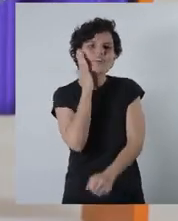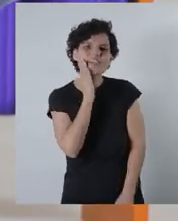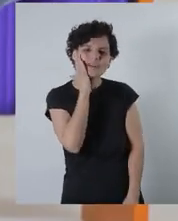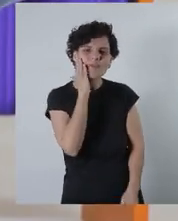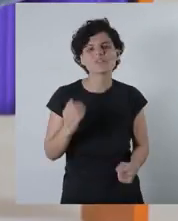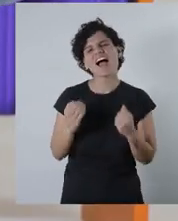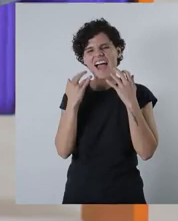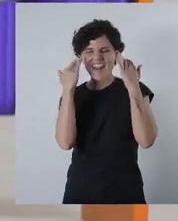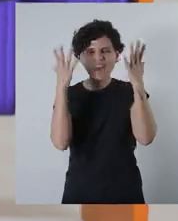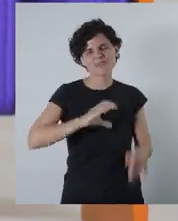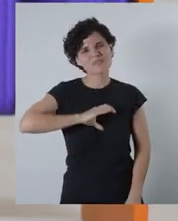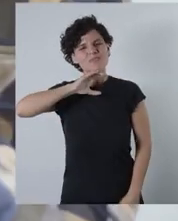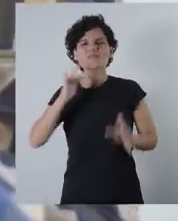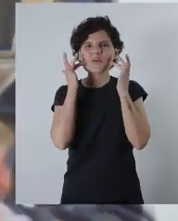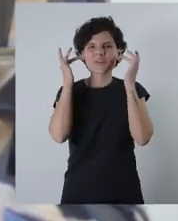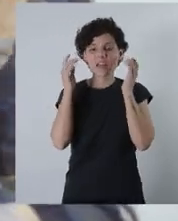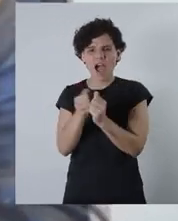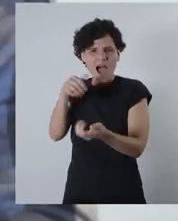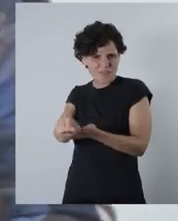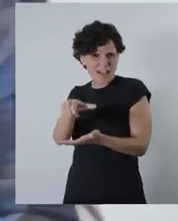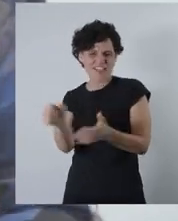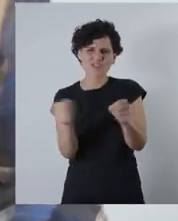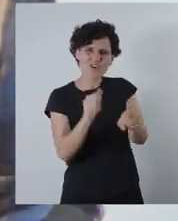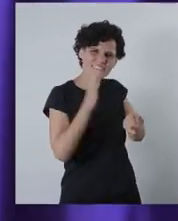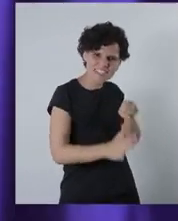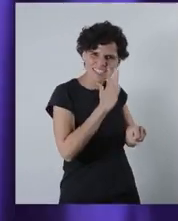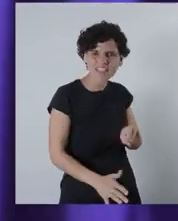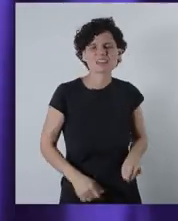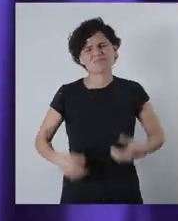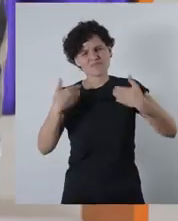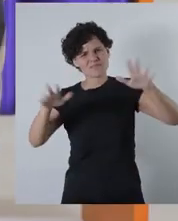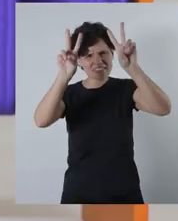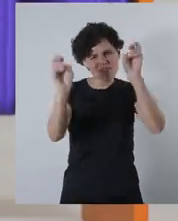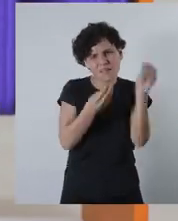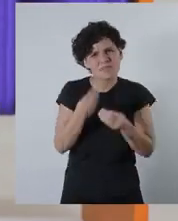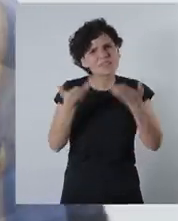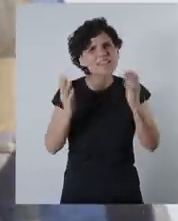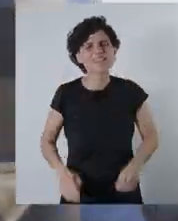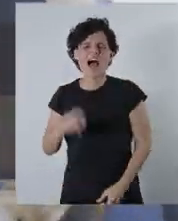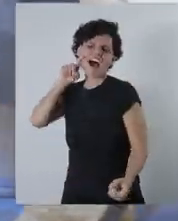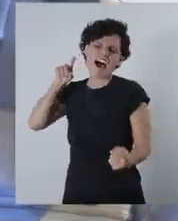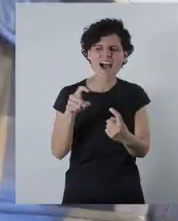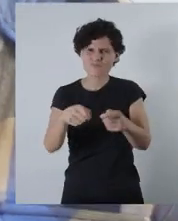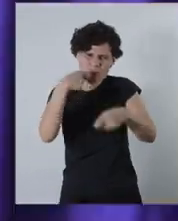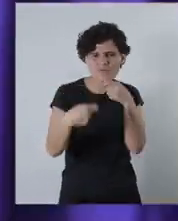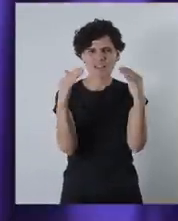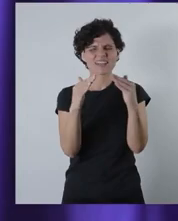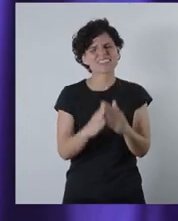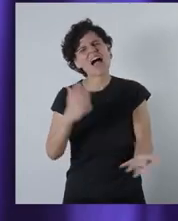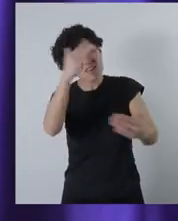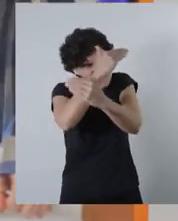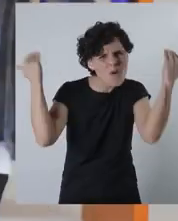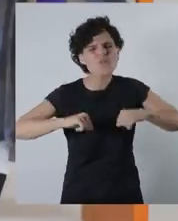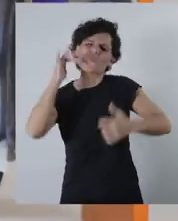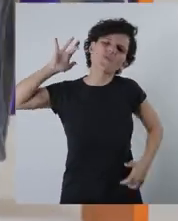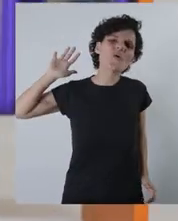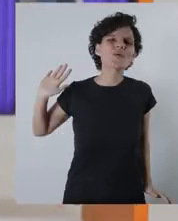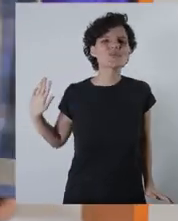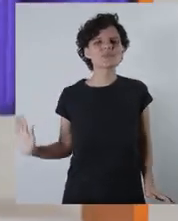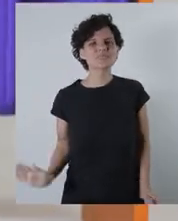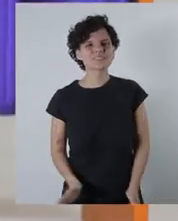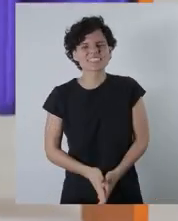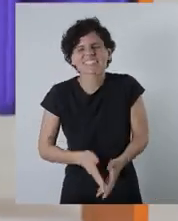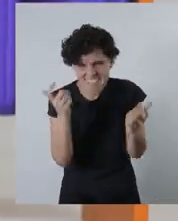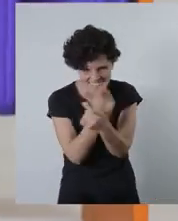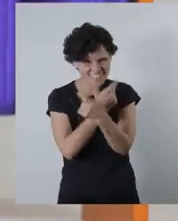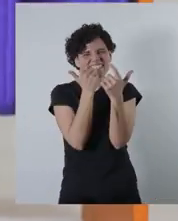crema. Alegre, conforme, contento. Amasado con cecín. Afloja con la comida. Amo comida casera. Abúrrete, cabrón.